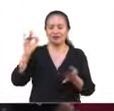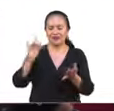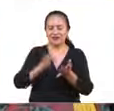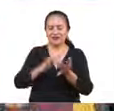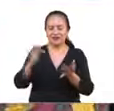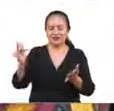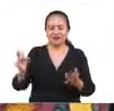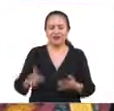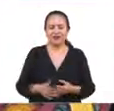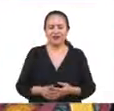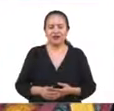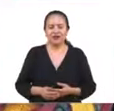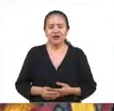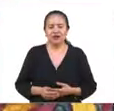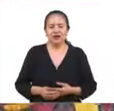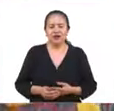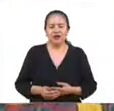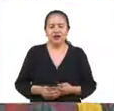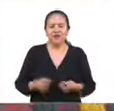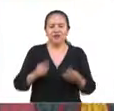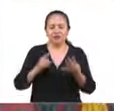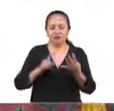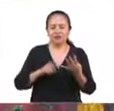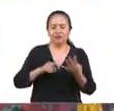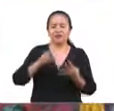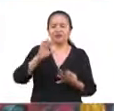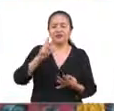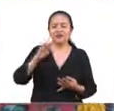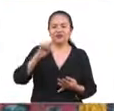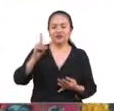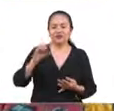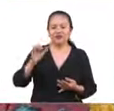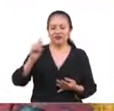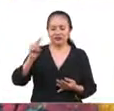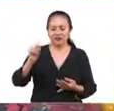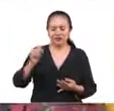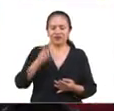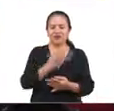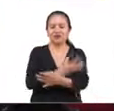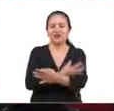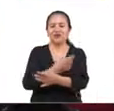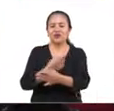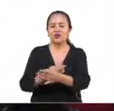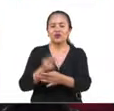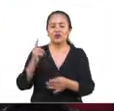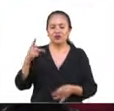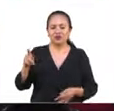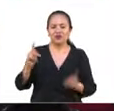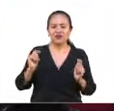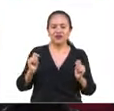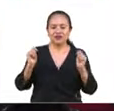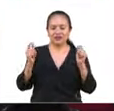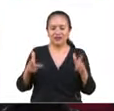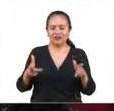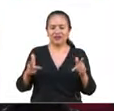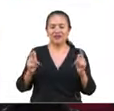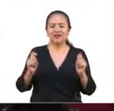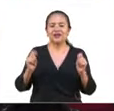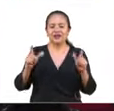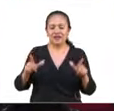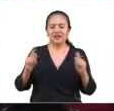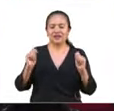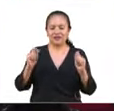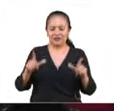gracias. Y a Elizabeth Munive Martínez, que es nuestra coordinadora de Tlaxcala, que acá